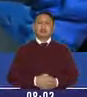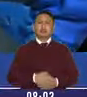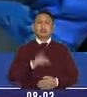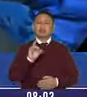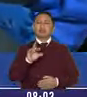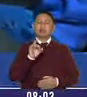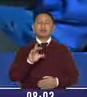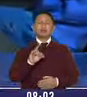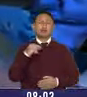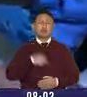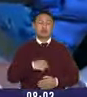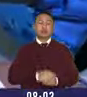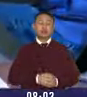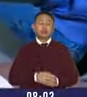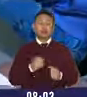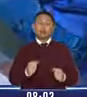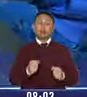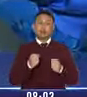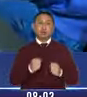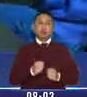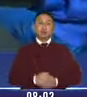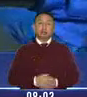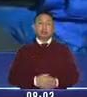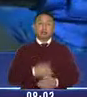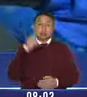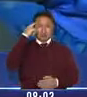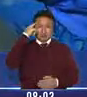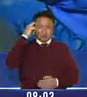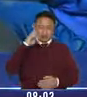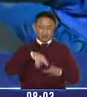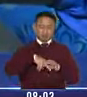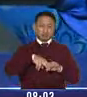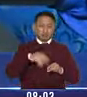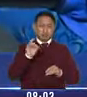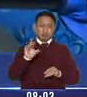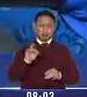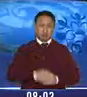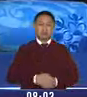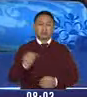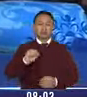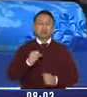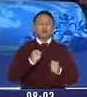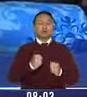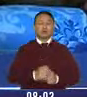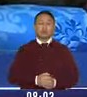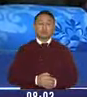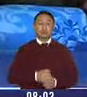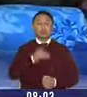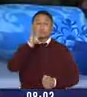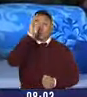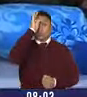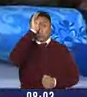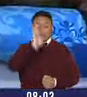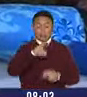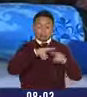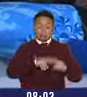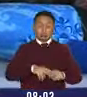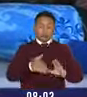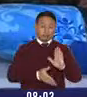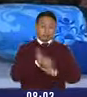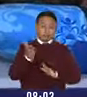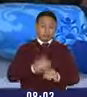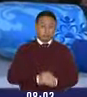se me queda, eso es incomparable, señor. Le duele la cabeza y las piernas. Sí, demasiado. En el hospital le dieron el alta, pero por falta